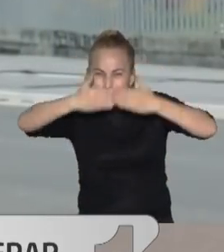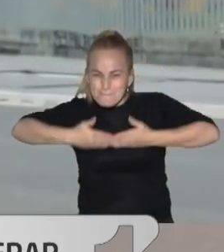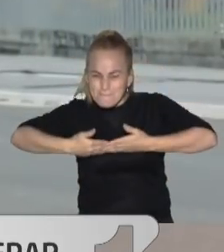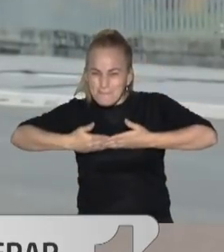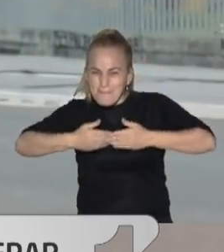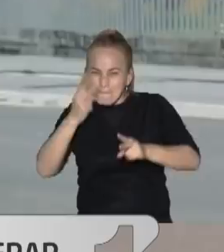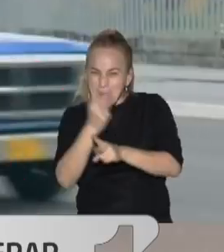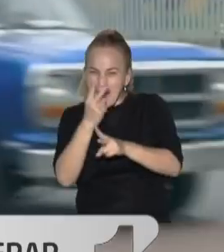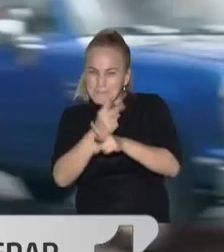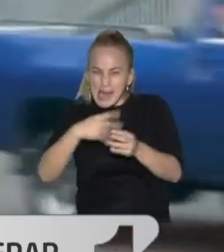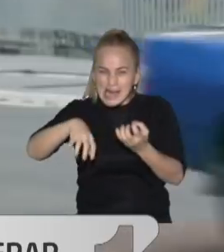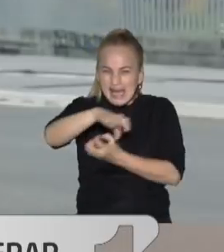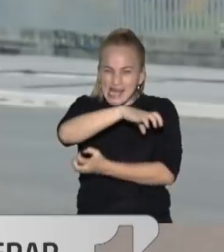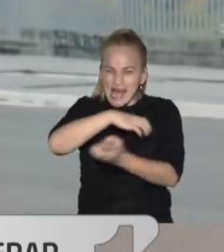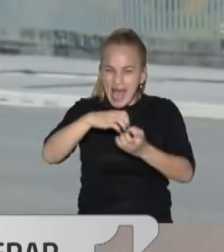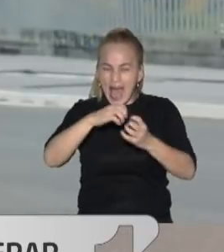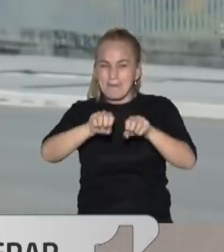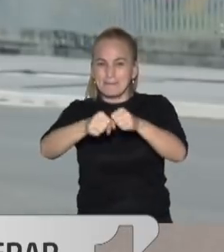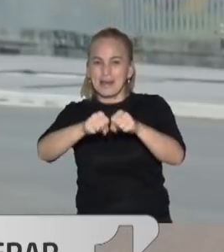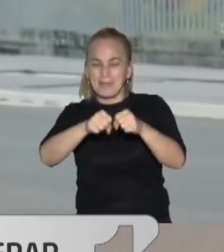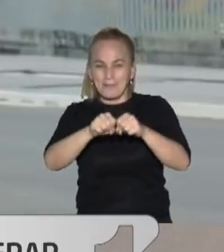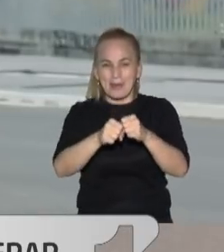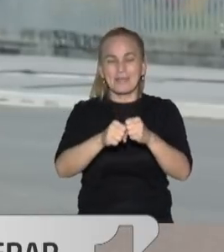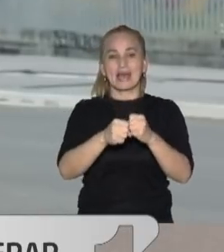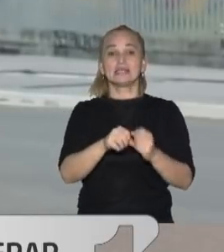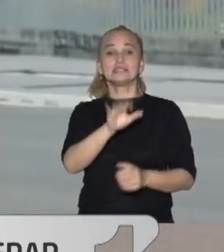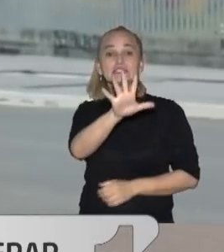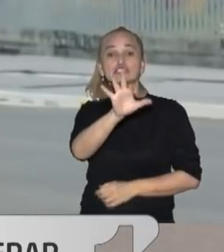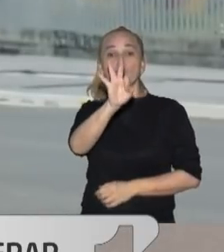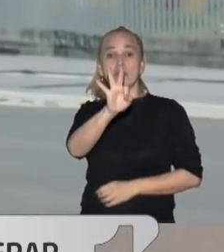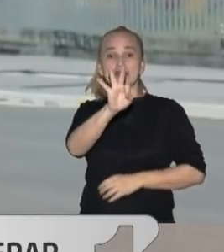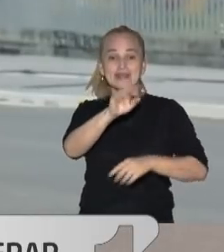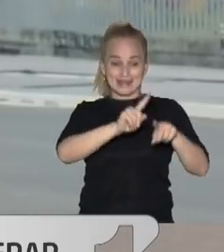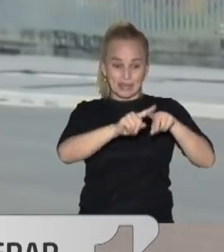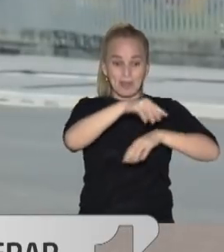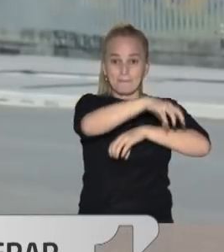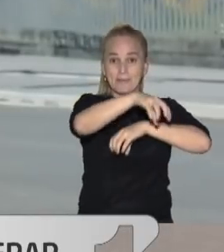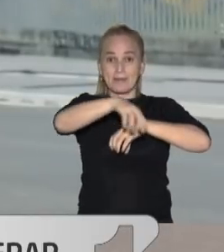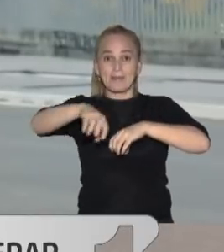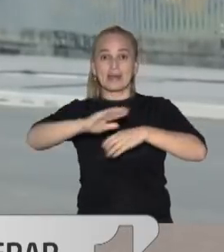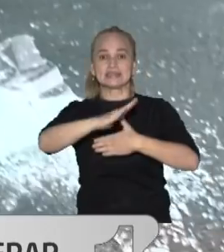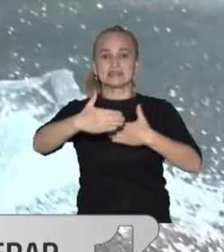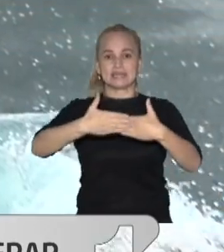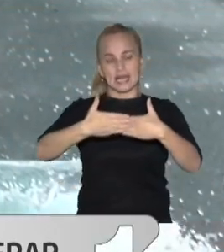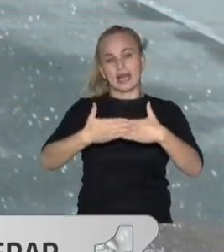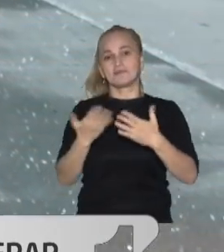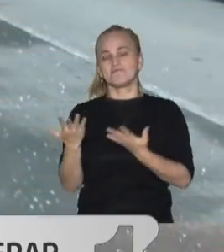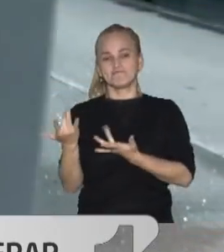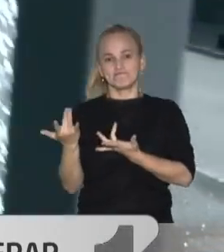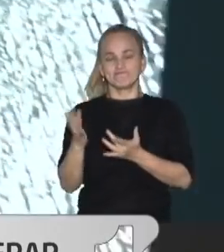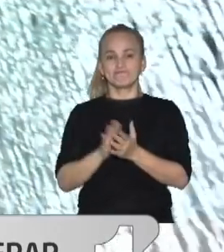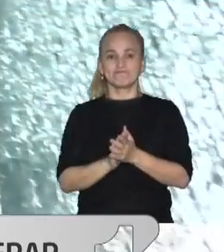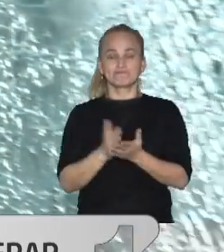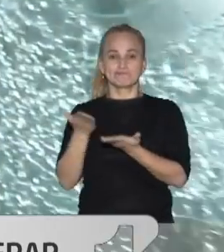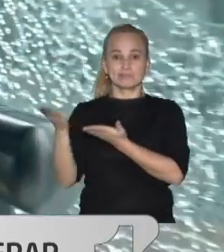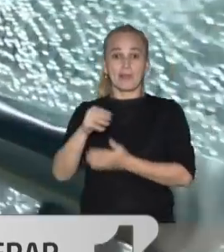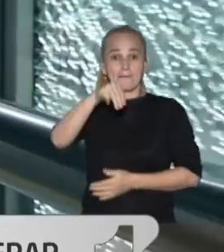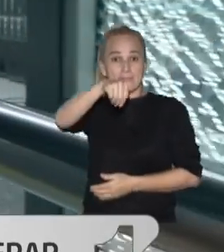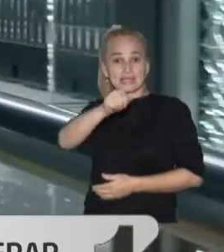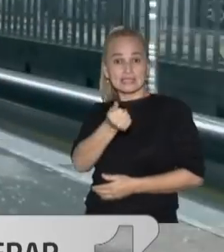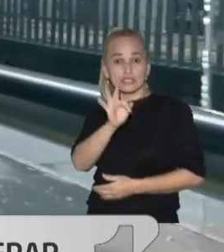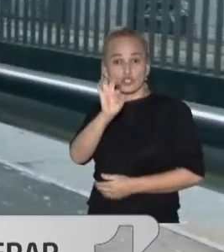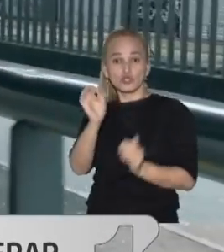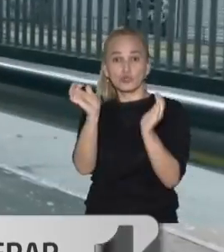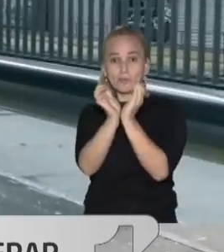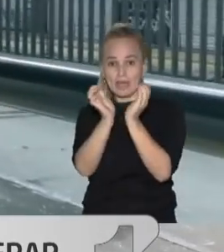del paro nacional en la capital del país. 53 estaciones están sin operar a la fecha. Este martes 18 de